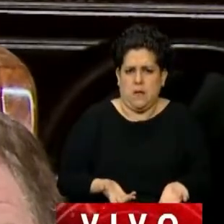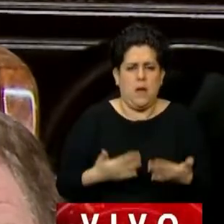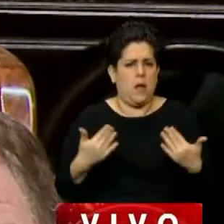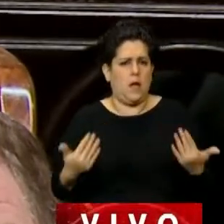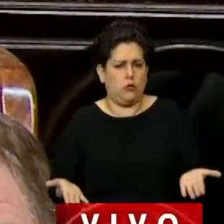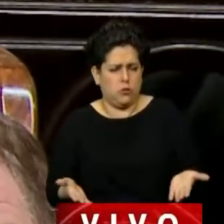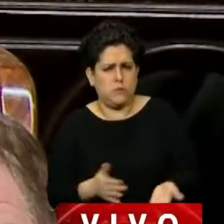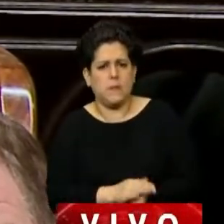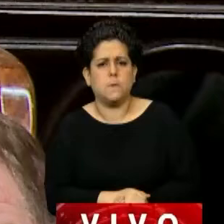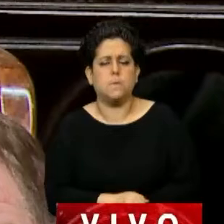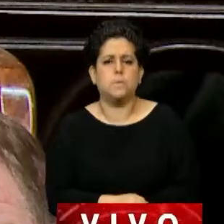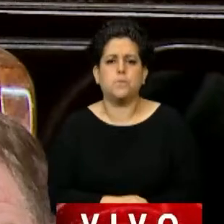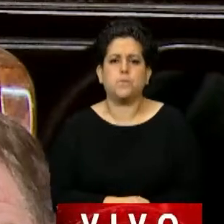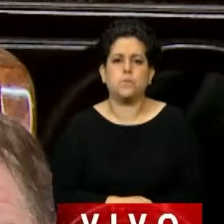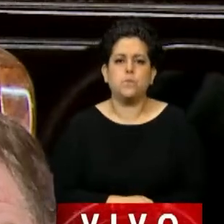Entonces,